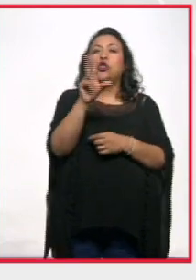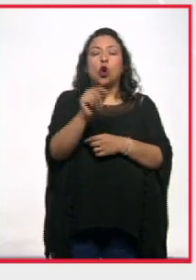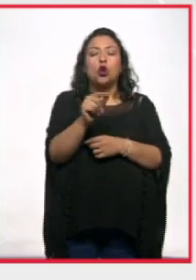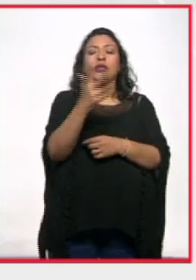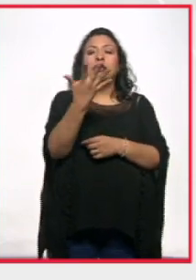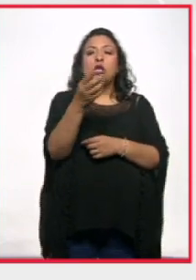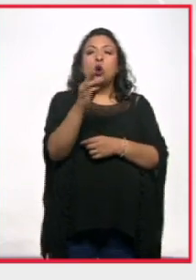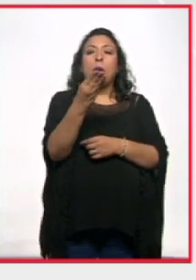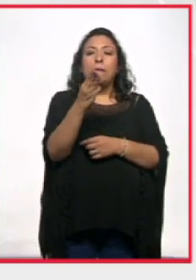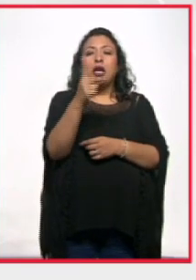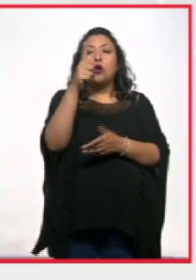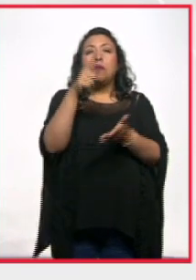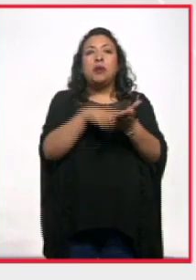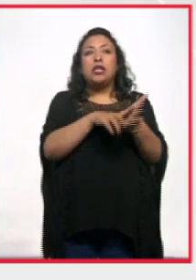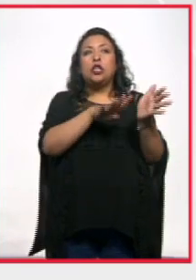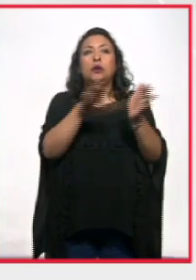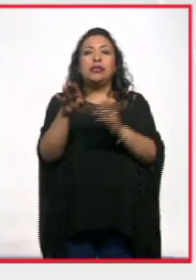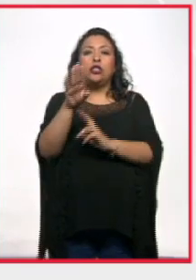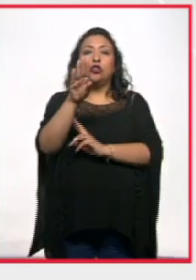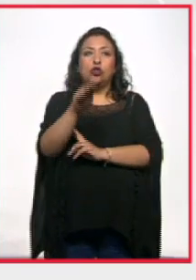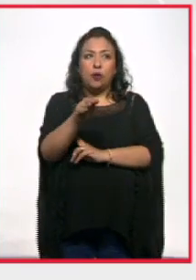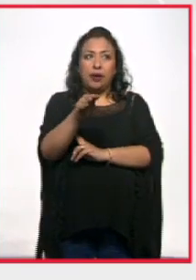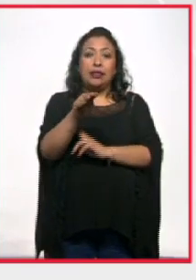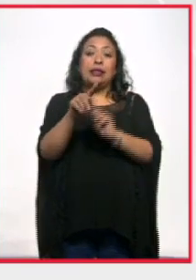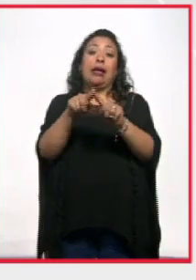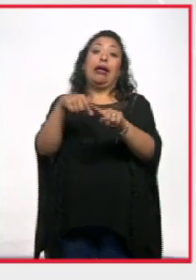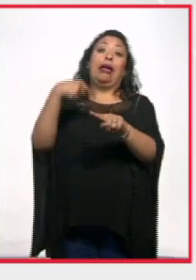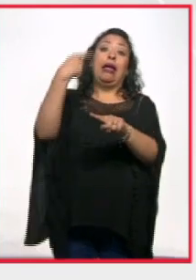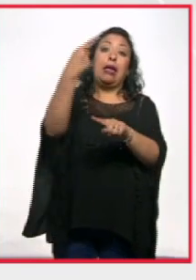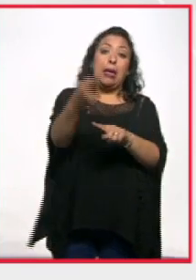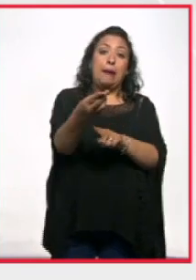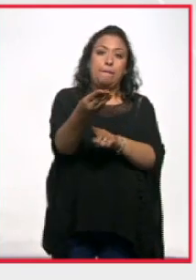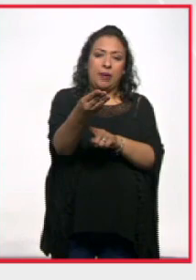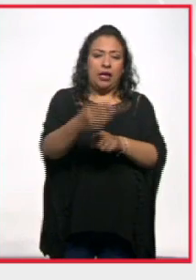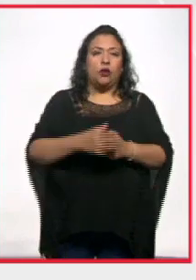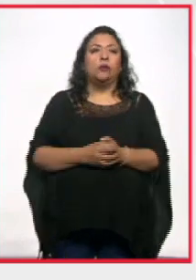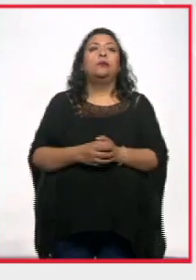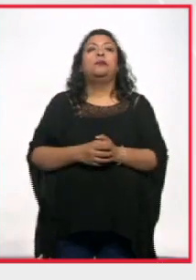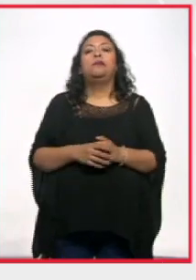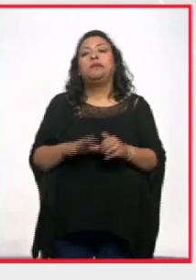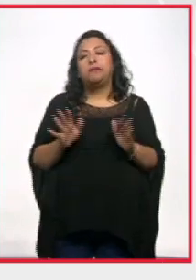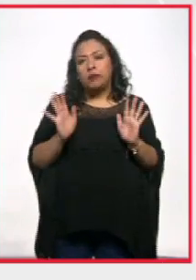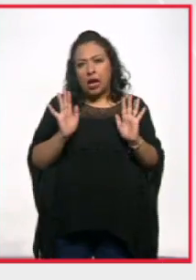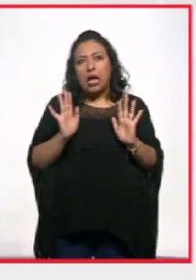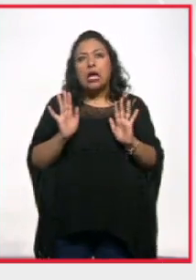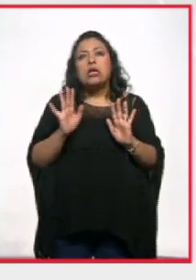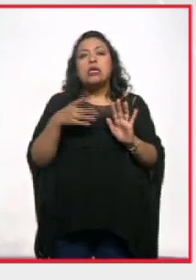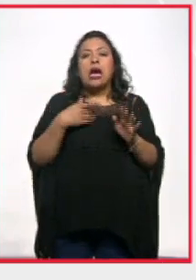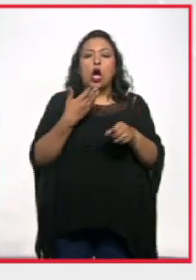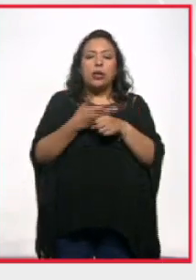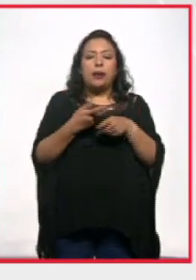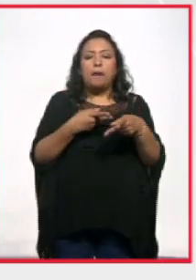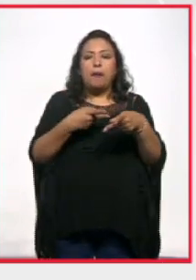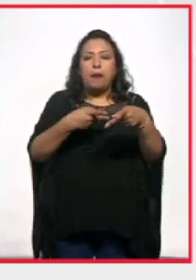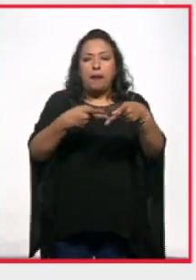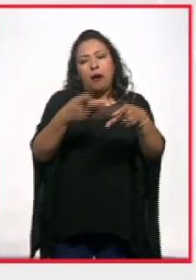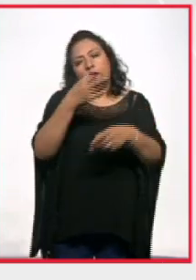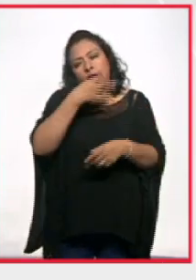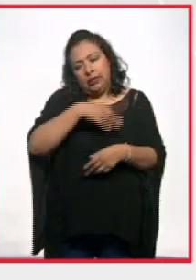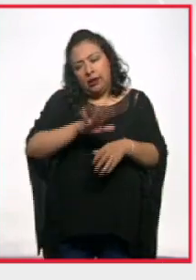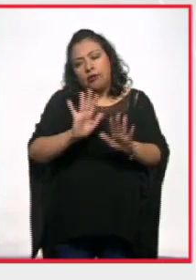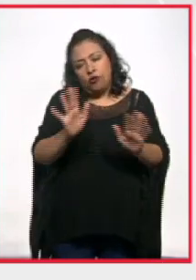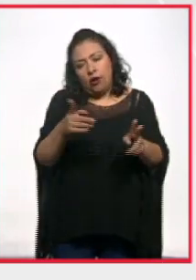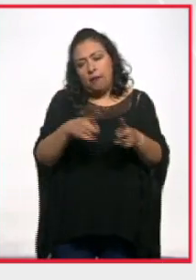de 1990. O sea, es el año que viene. El año que viene. Pero, digamos, ya está en circulación. Ya estamos festejando.